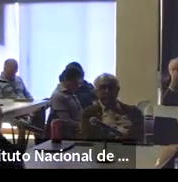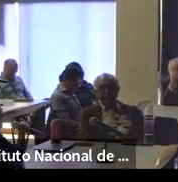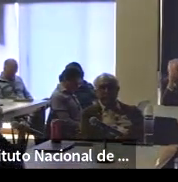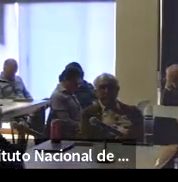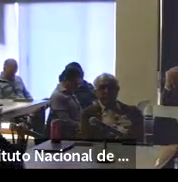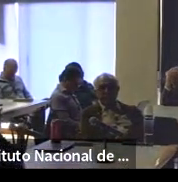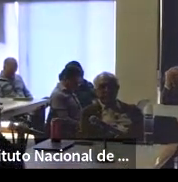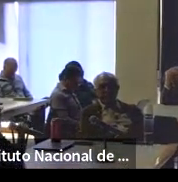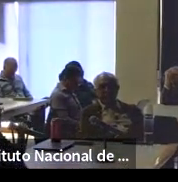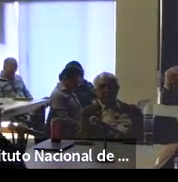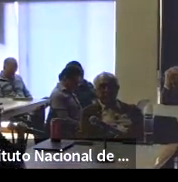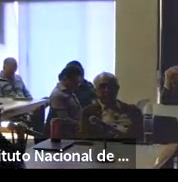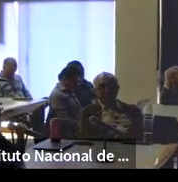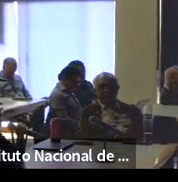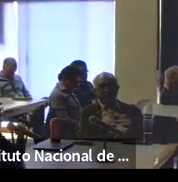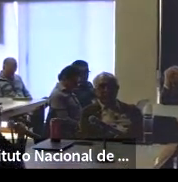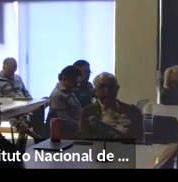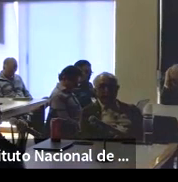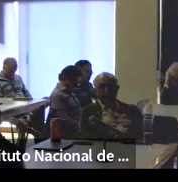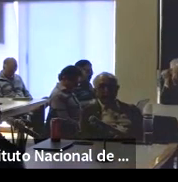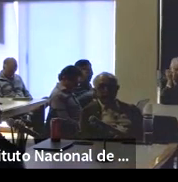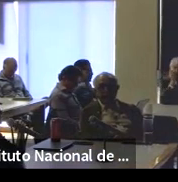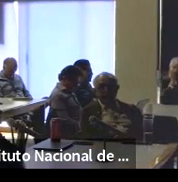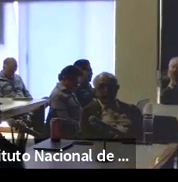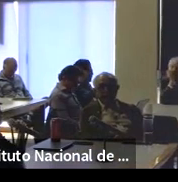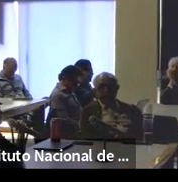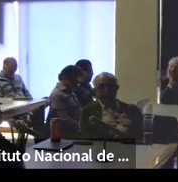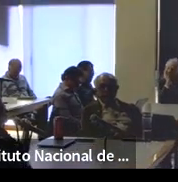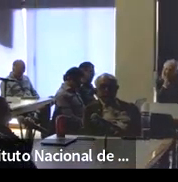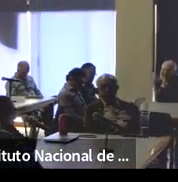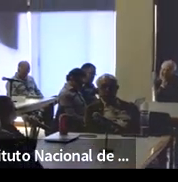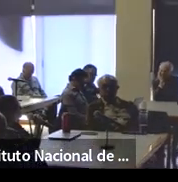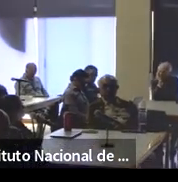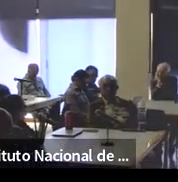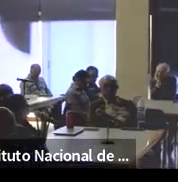aprendizaje cuando nosotros entramos al círculo